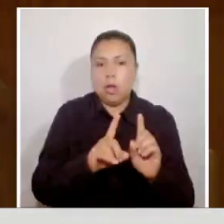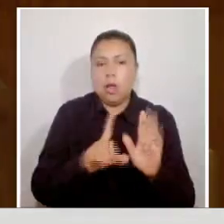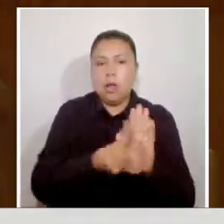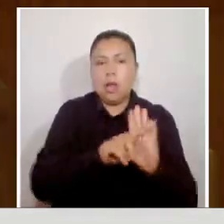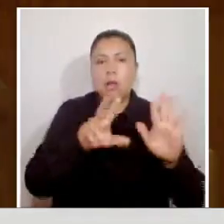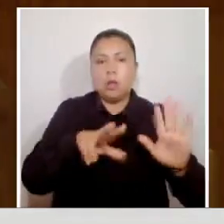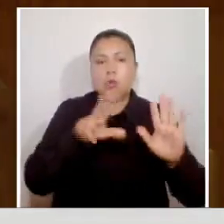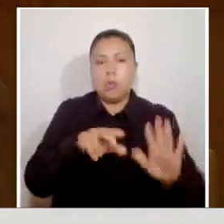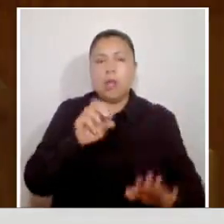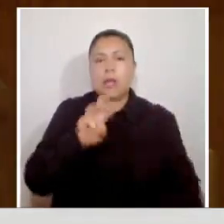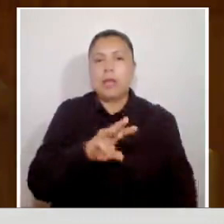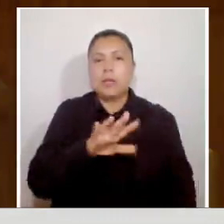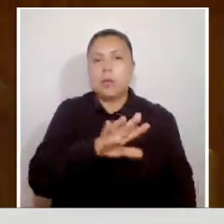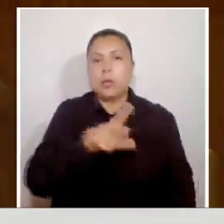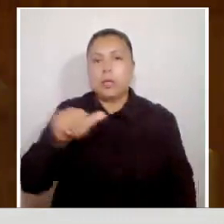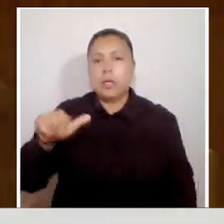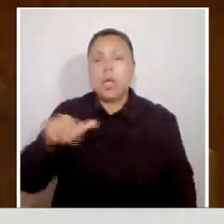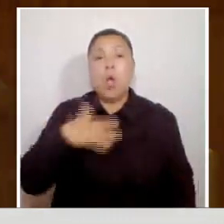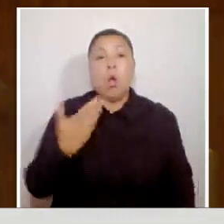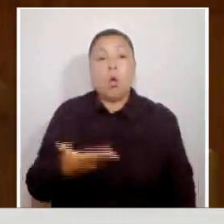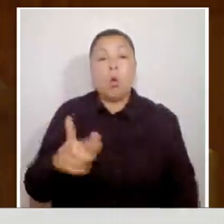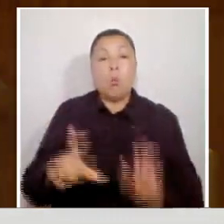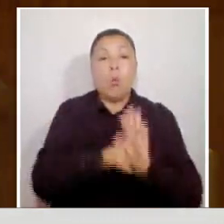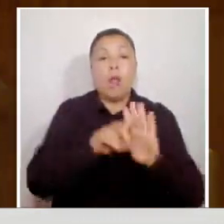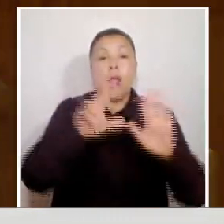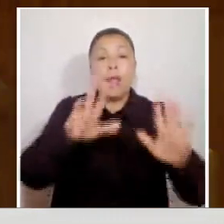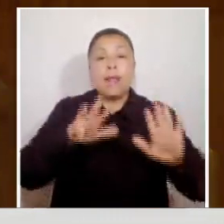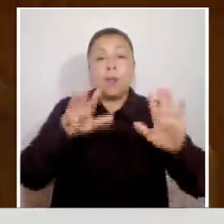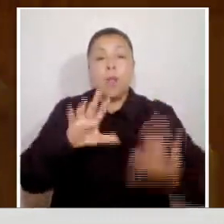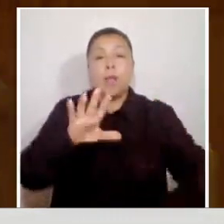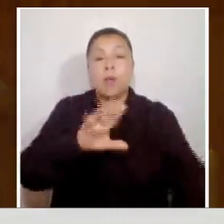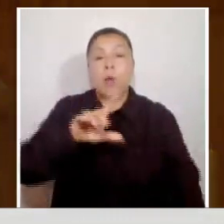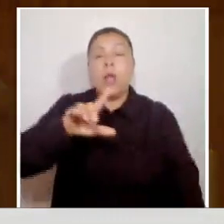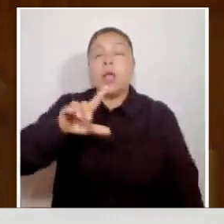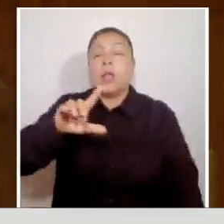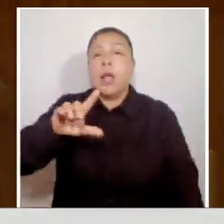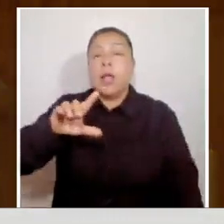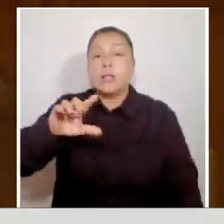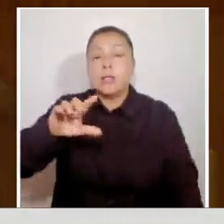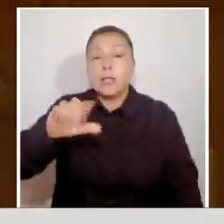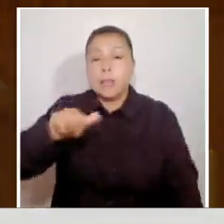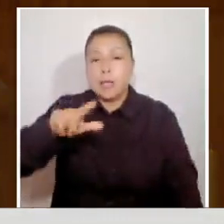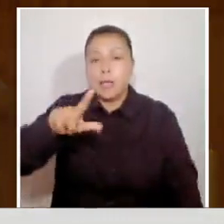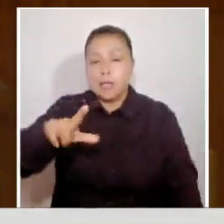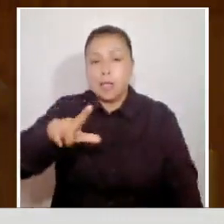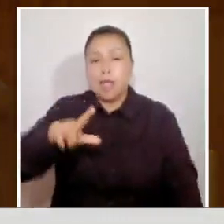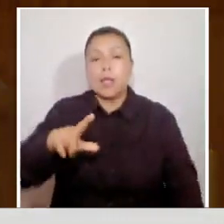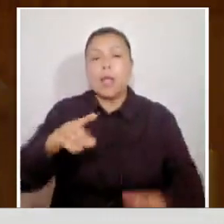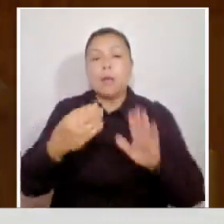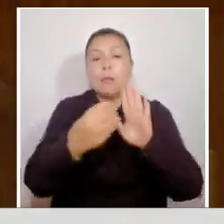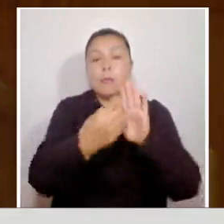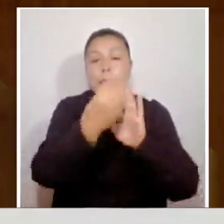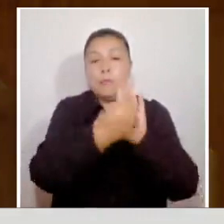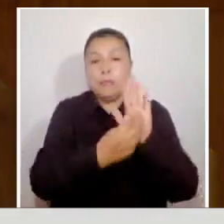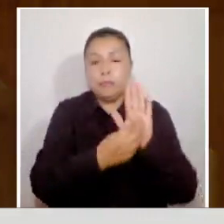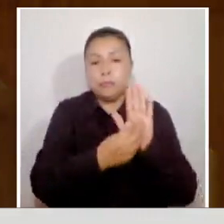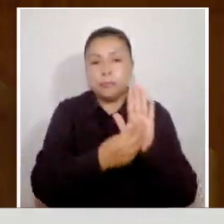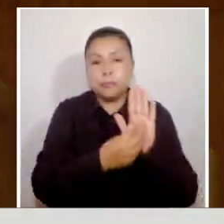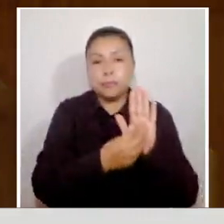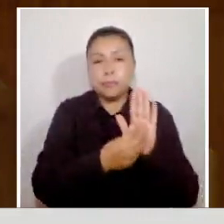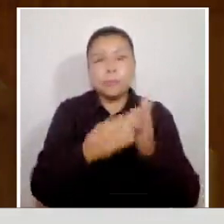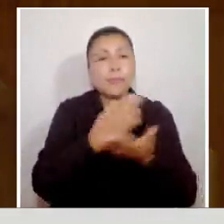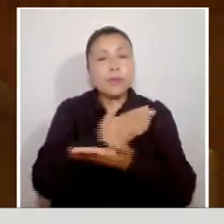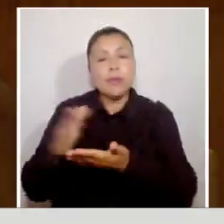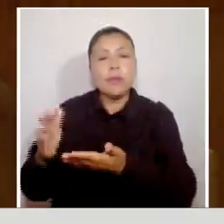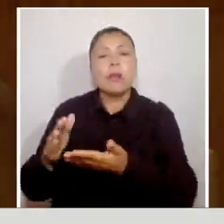18356 como la de la ley 19867 han excluido a determinada disciplina del carácter